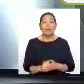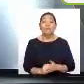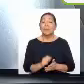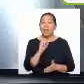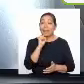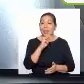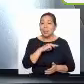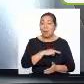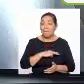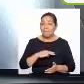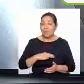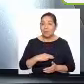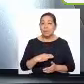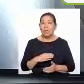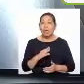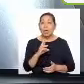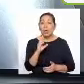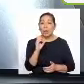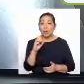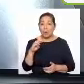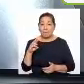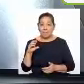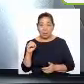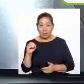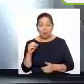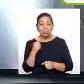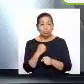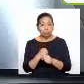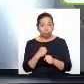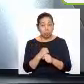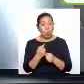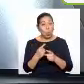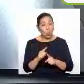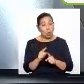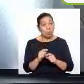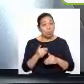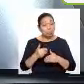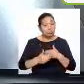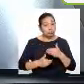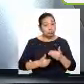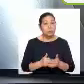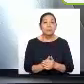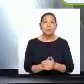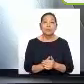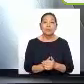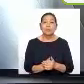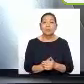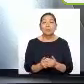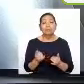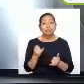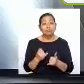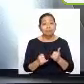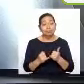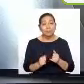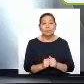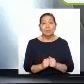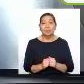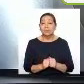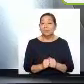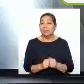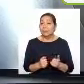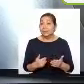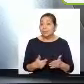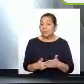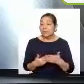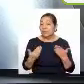dicho el ministro Vicente Romero. Siempre hay que destacar la labor policial cuando se producen ese tipo de conclusiones y finales